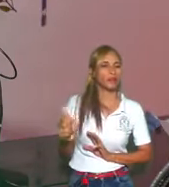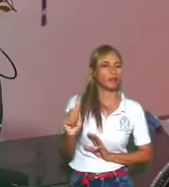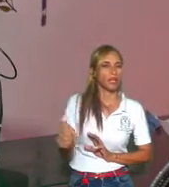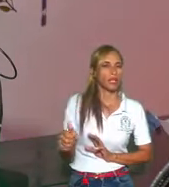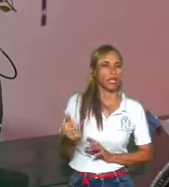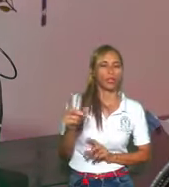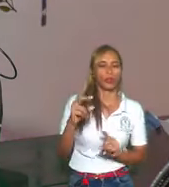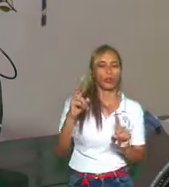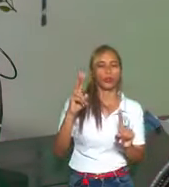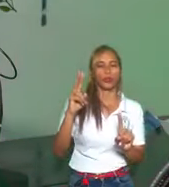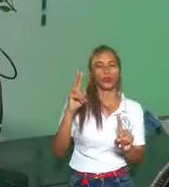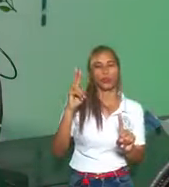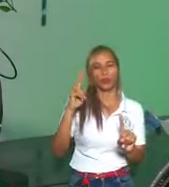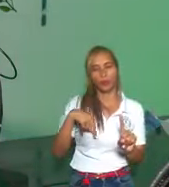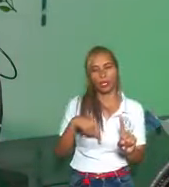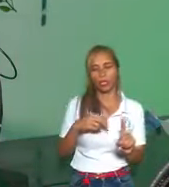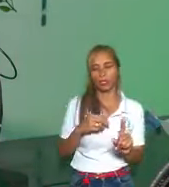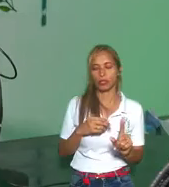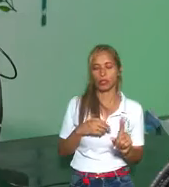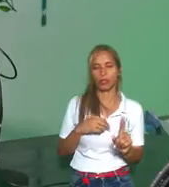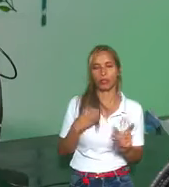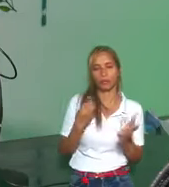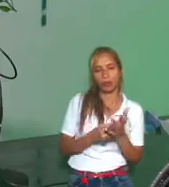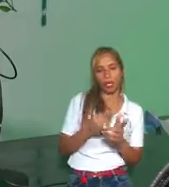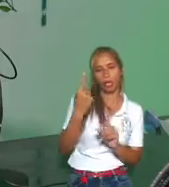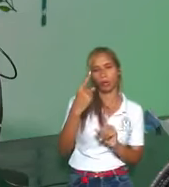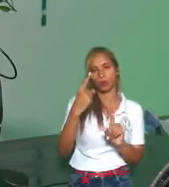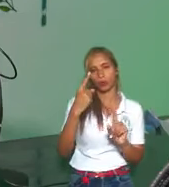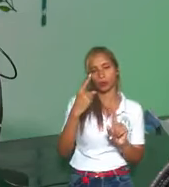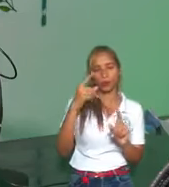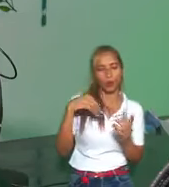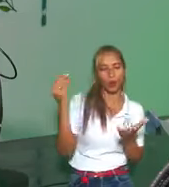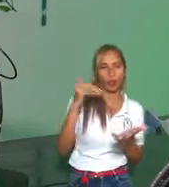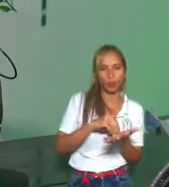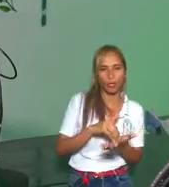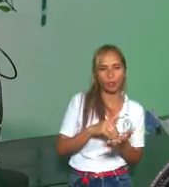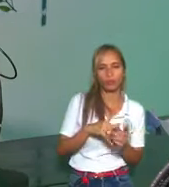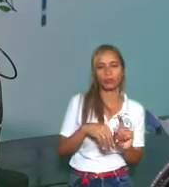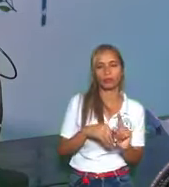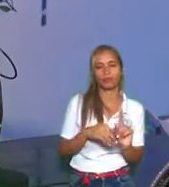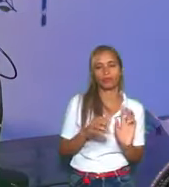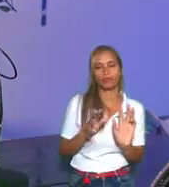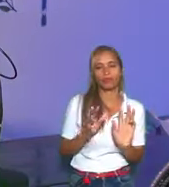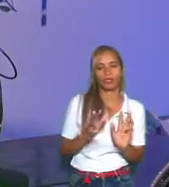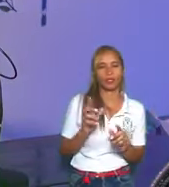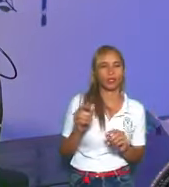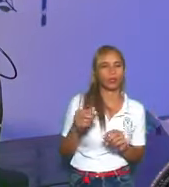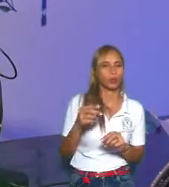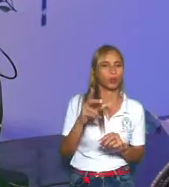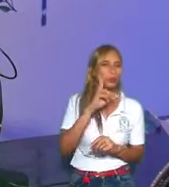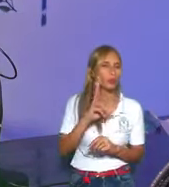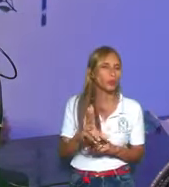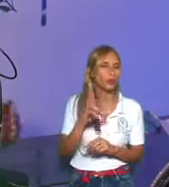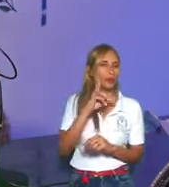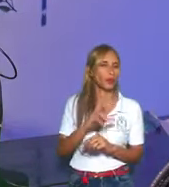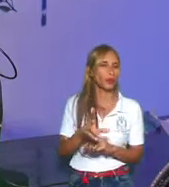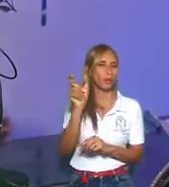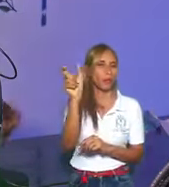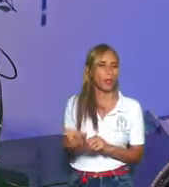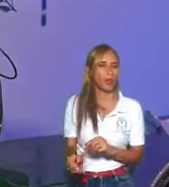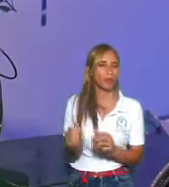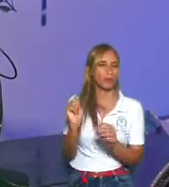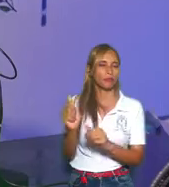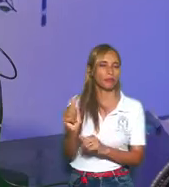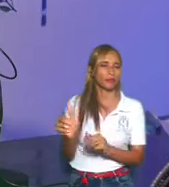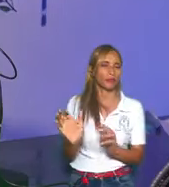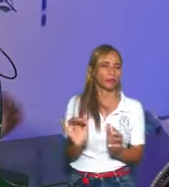pagan uno y quedan así, vuelven y les facturan, quedan en dos. Es básicamente como el comportamiento y la forma en la que